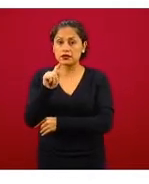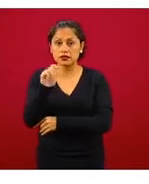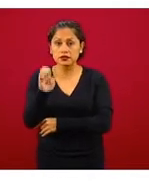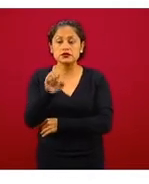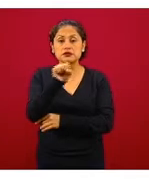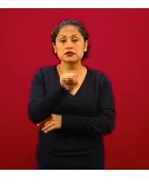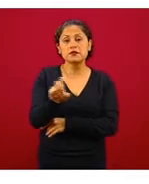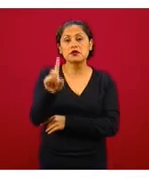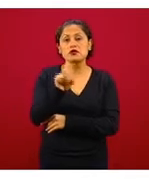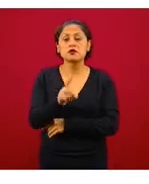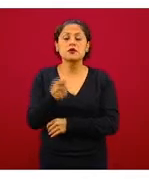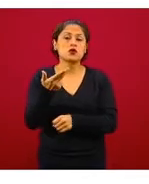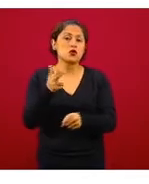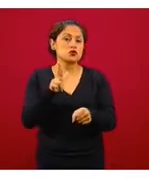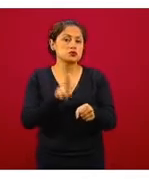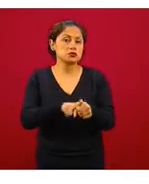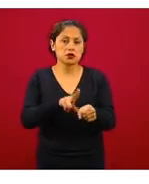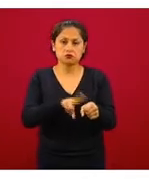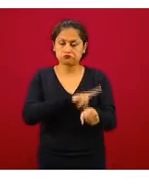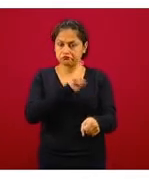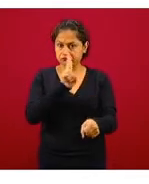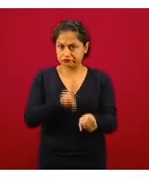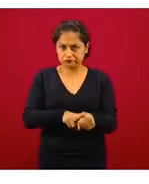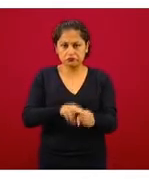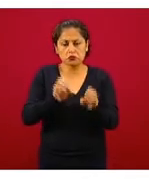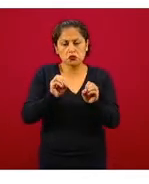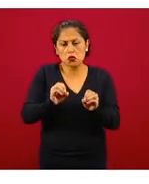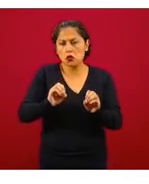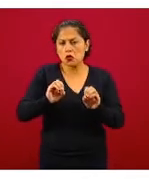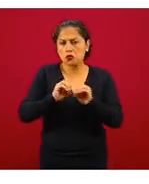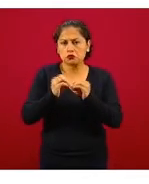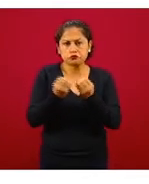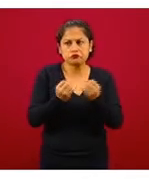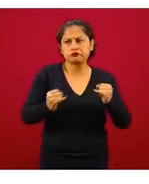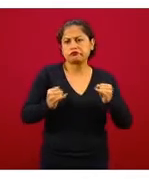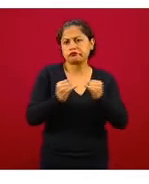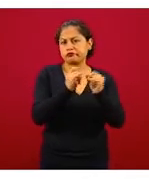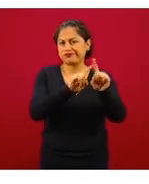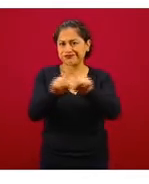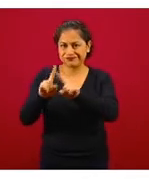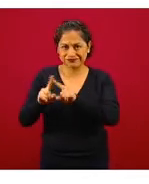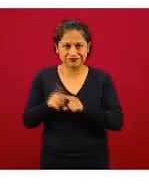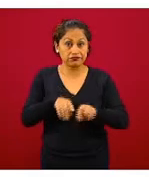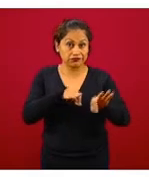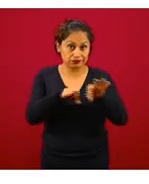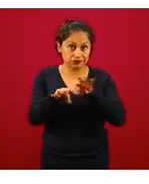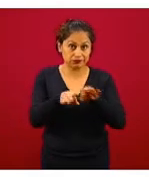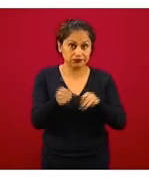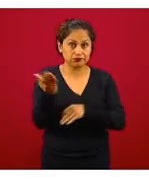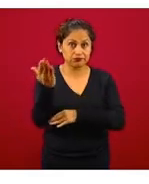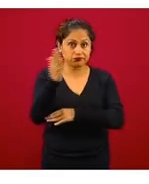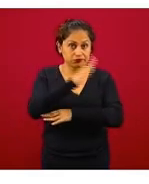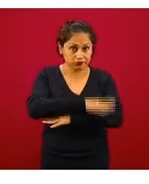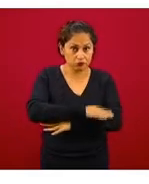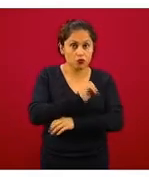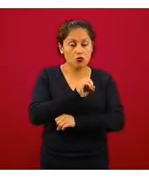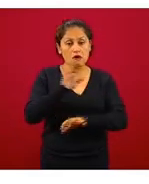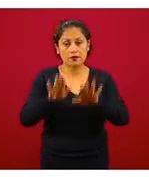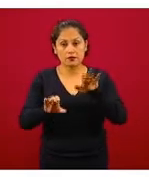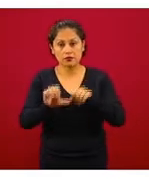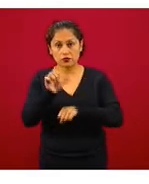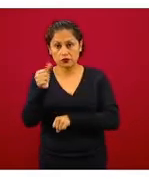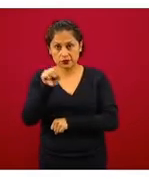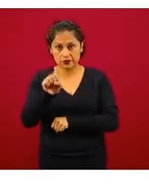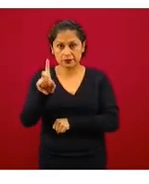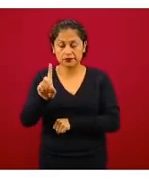I'm Hospital not going to go Civil, into por ejemplo, detail here. You o can take a cualquier look at tipo this, but de I would like organización to que tengan. clarify here. Esto que In representa the que no states, in necesariamente la particular, like